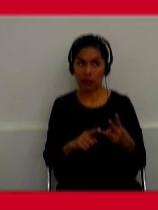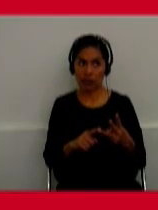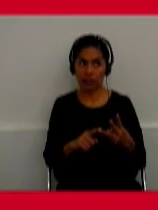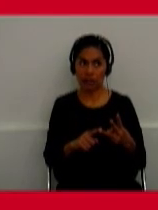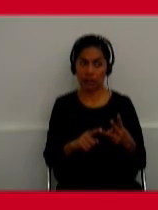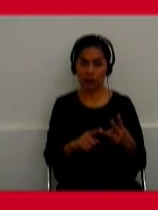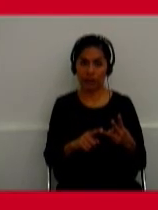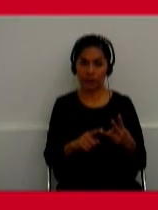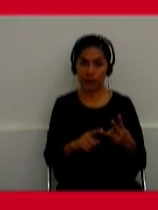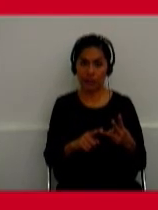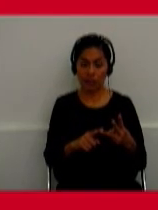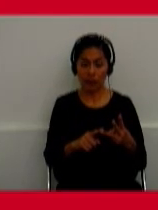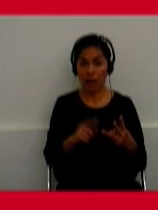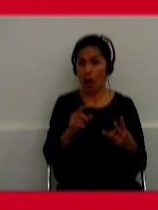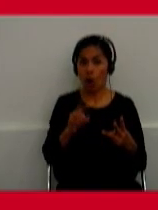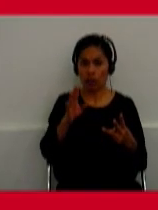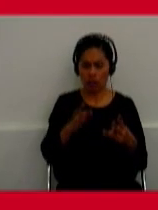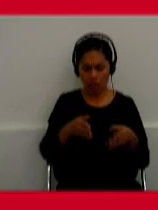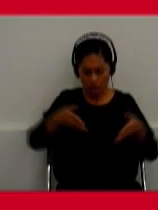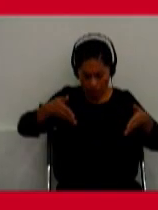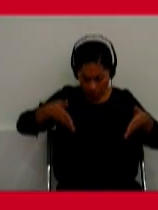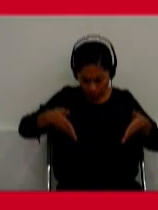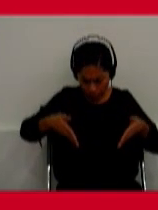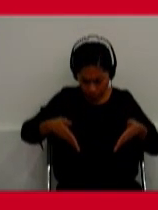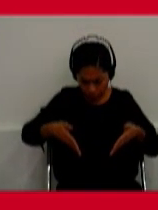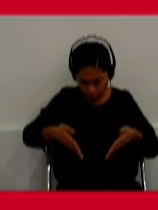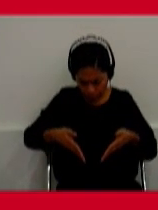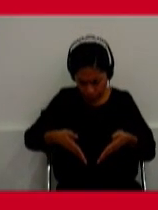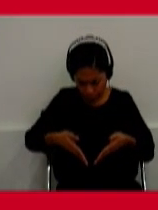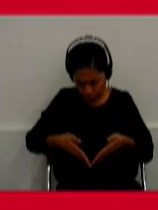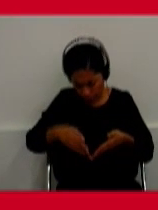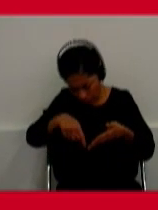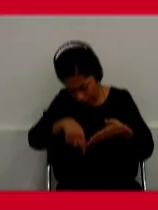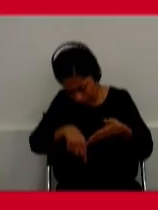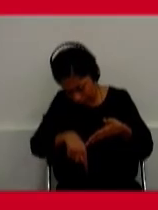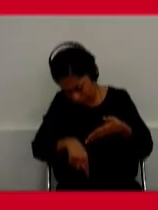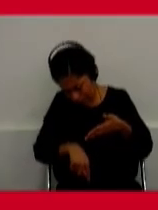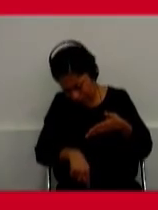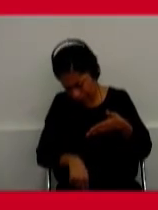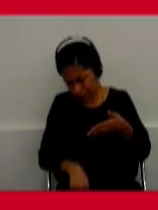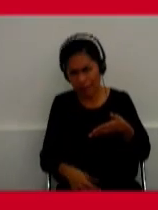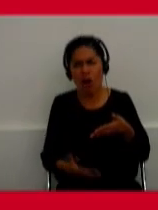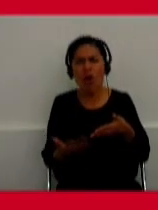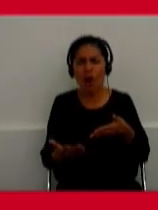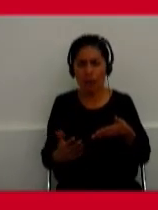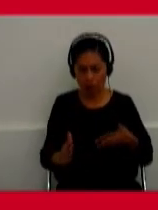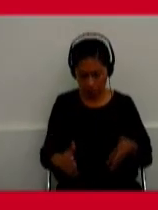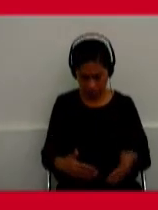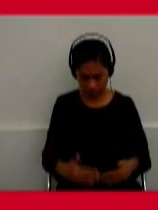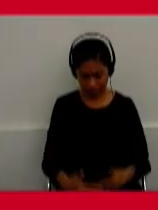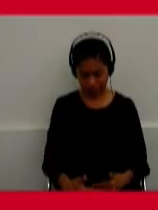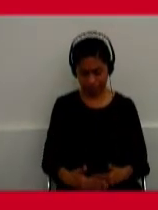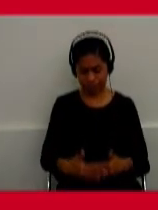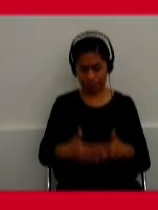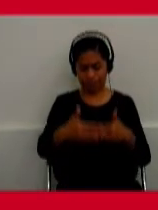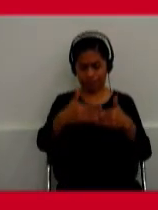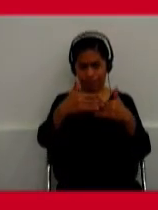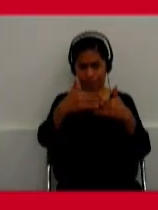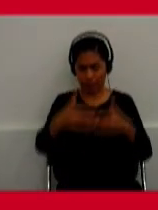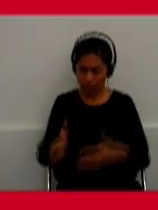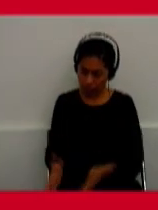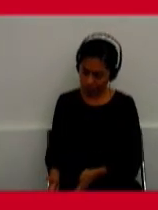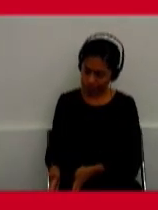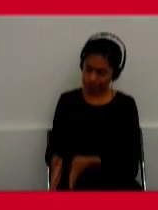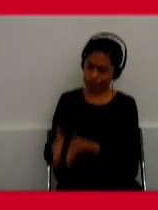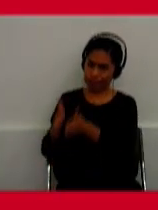espesadores de cono profundo, que tienes paredes bien altas, Entonces, estos espesadores puedes manejar diferentes